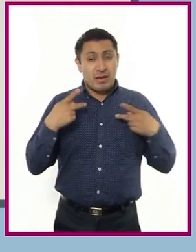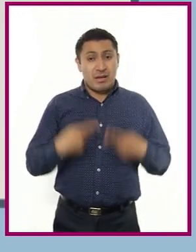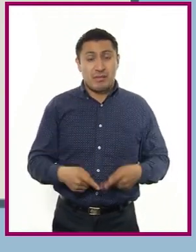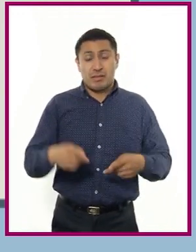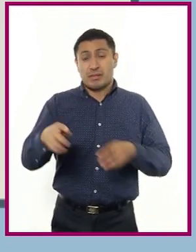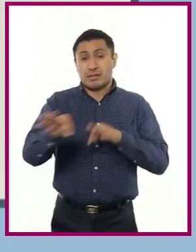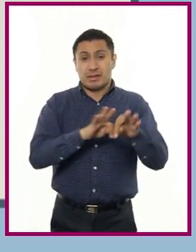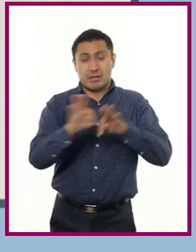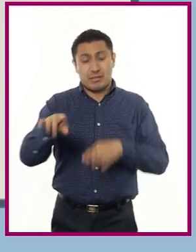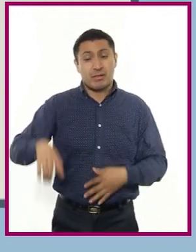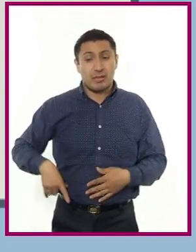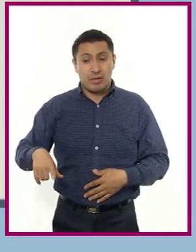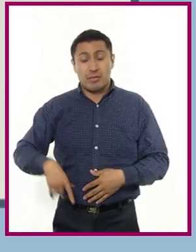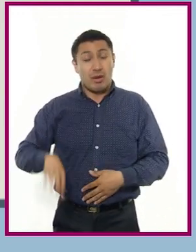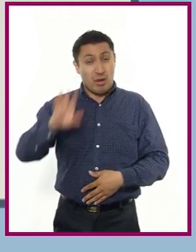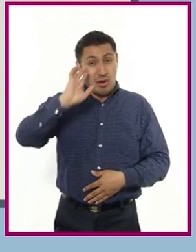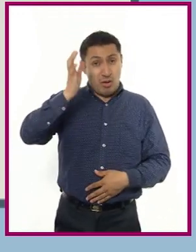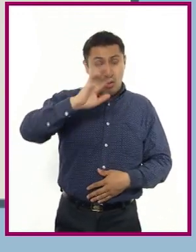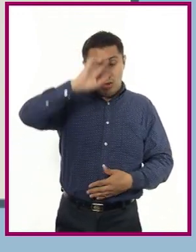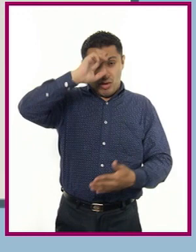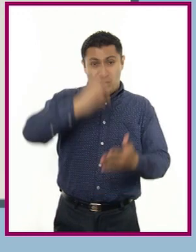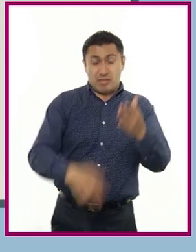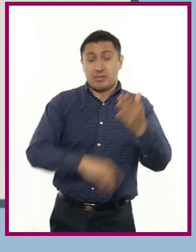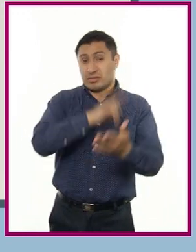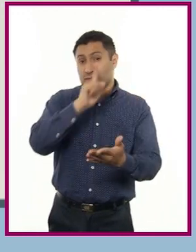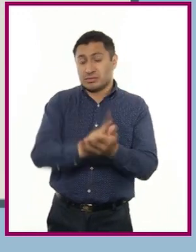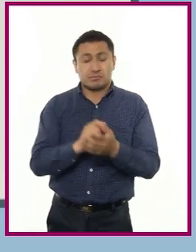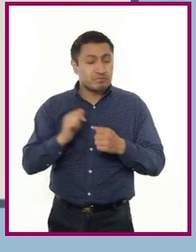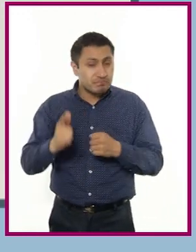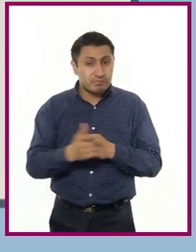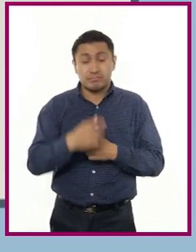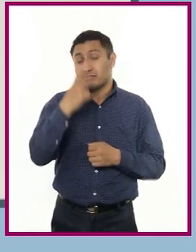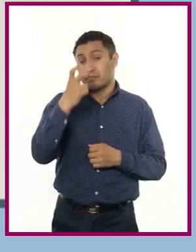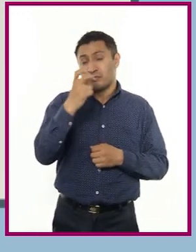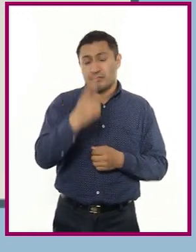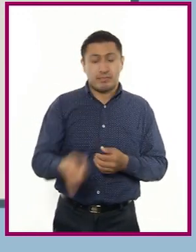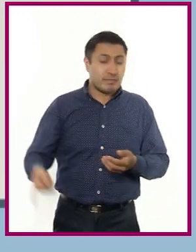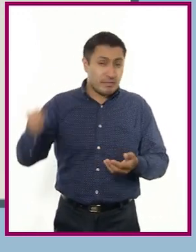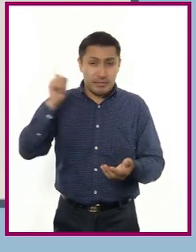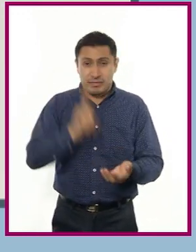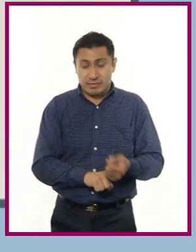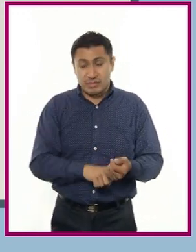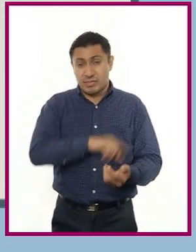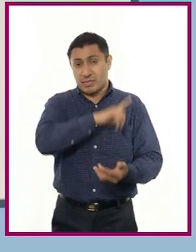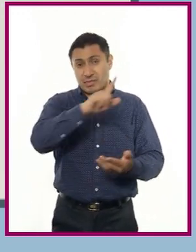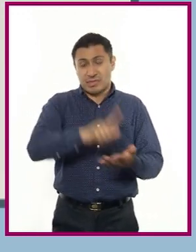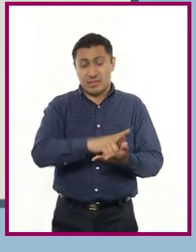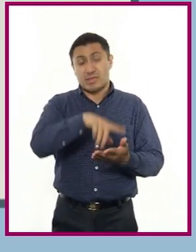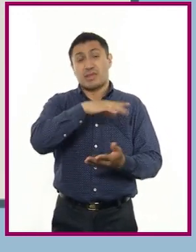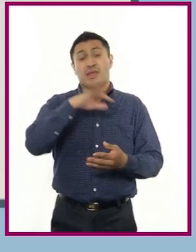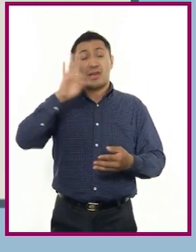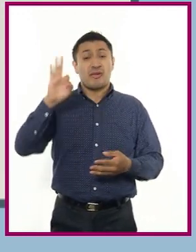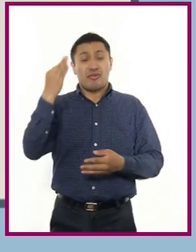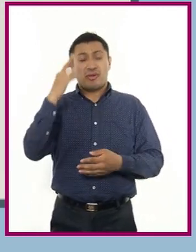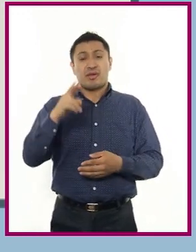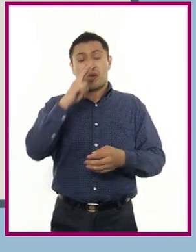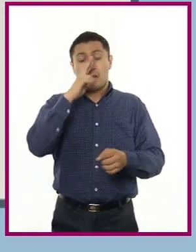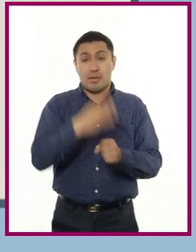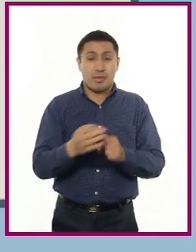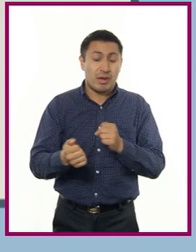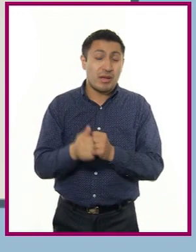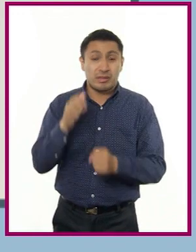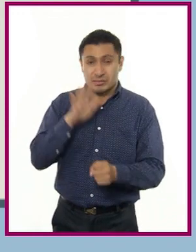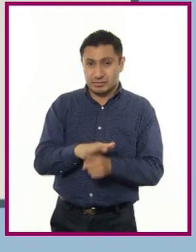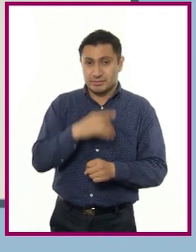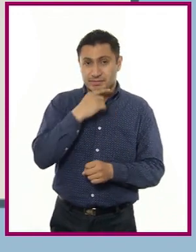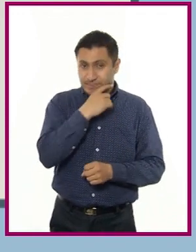los servidores públicos cuando cometen una falta. Estas se encuentran establecidas en la Ley Federal de Responsabilidades